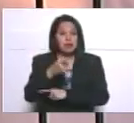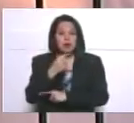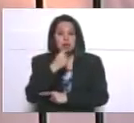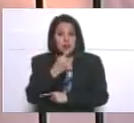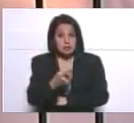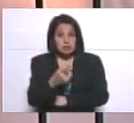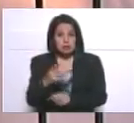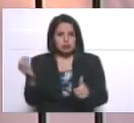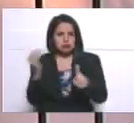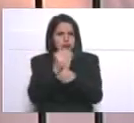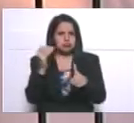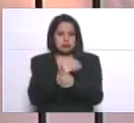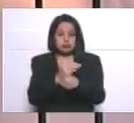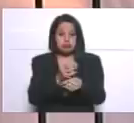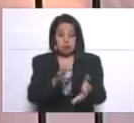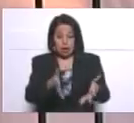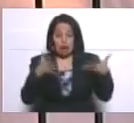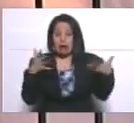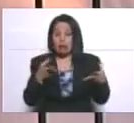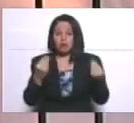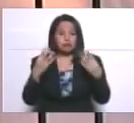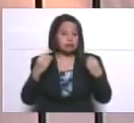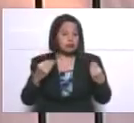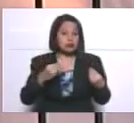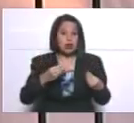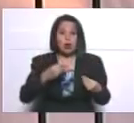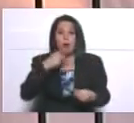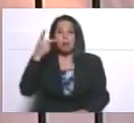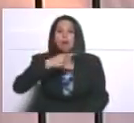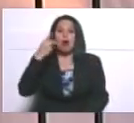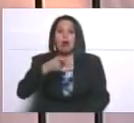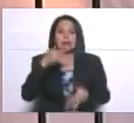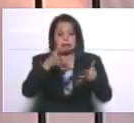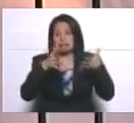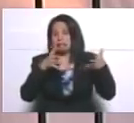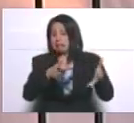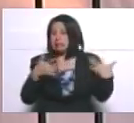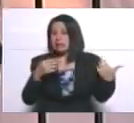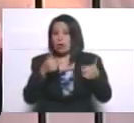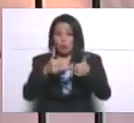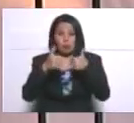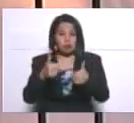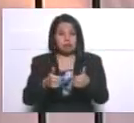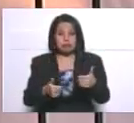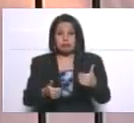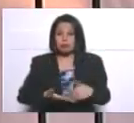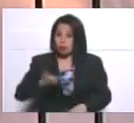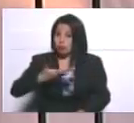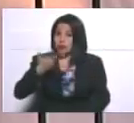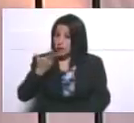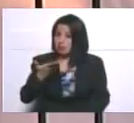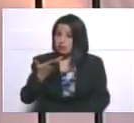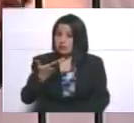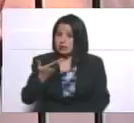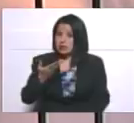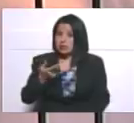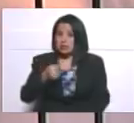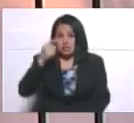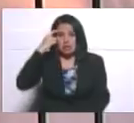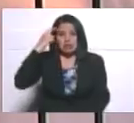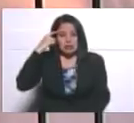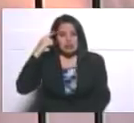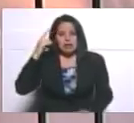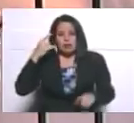hemos obtenido unas grandes victorias políticas, no hay ninguna duda, sin desconocer que tenemos